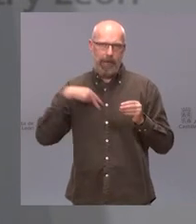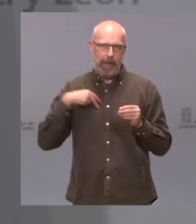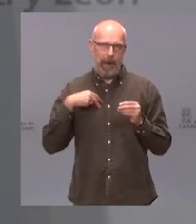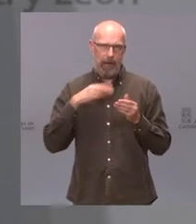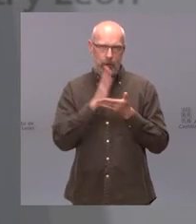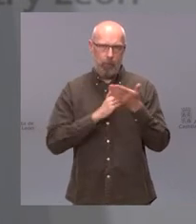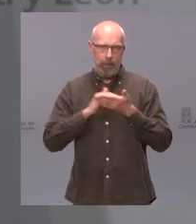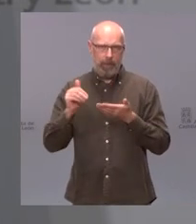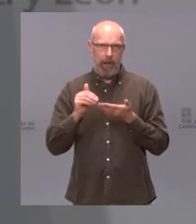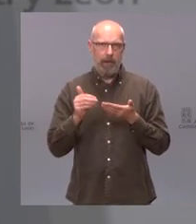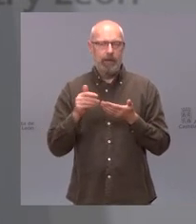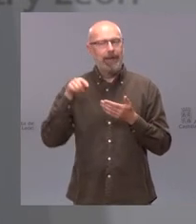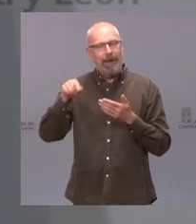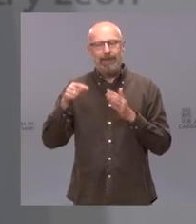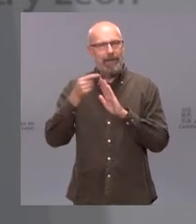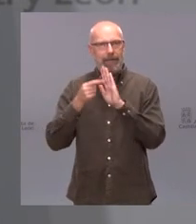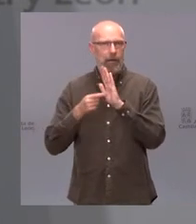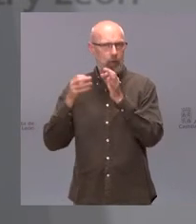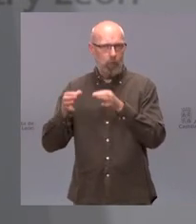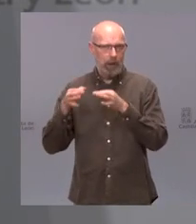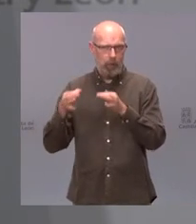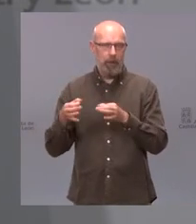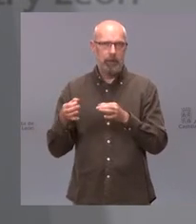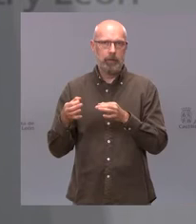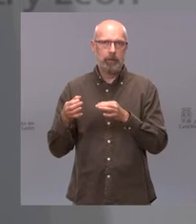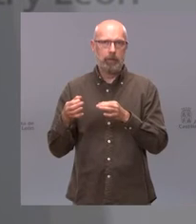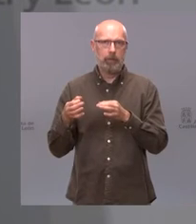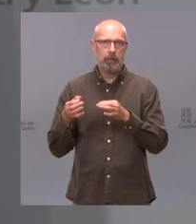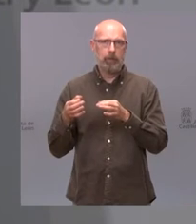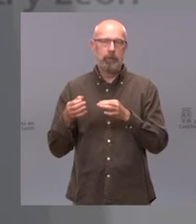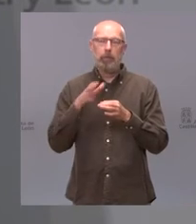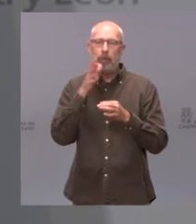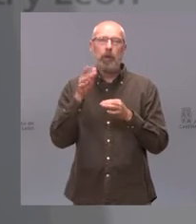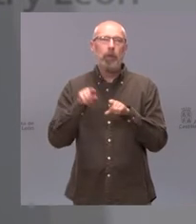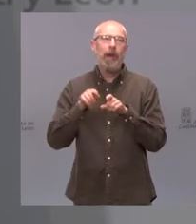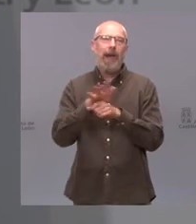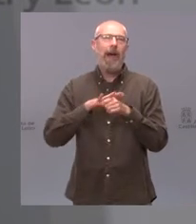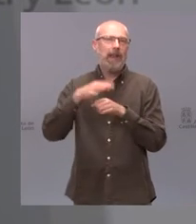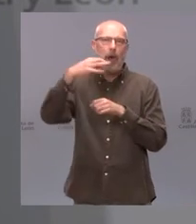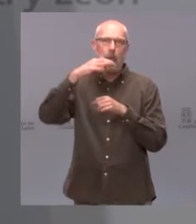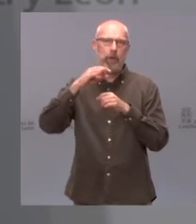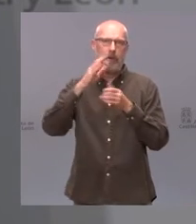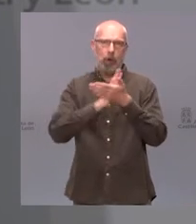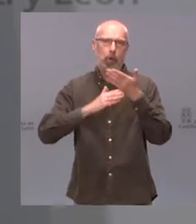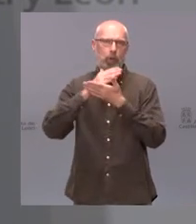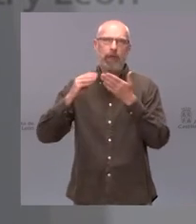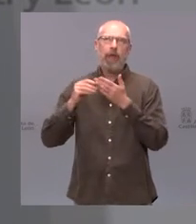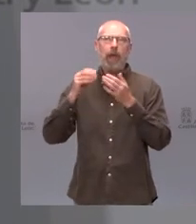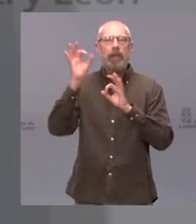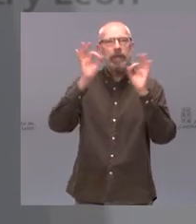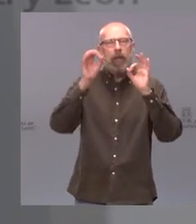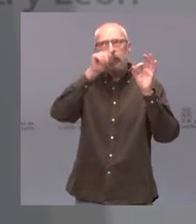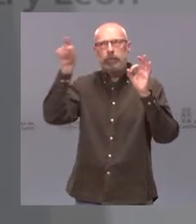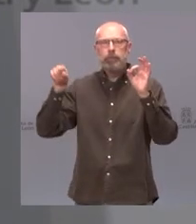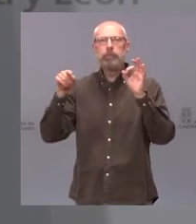Saben que nosotros siempre hemos mantenido que funcionamos como un área única, y aunque hemos utilizado, es verdad, este criterio de manera provincial,